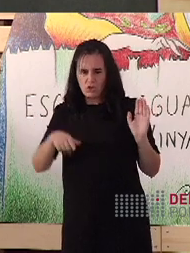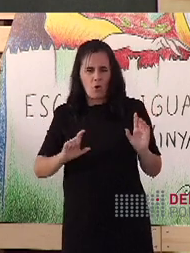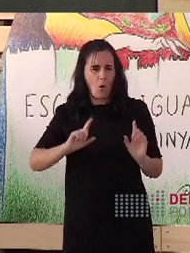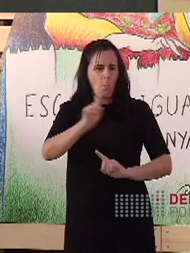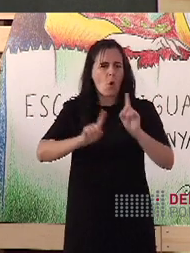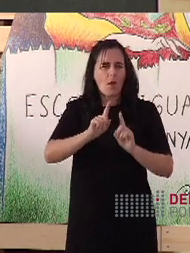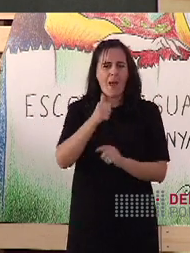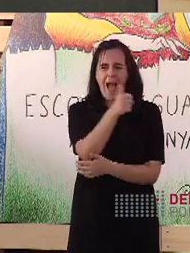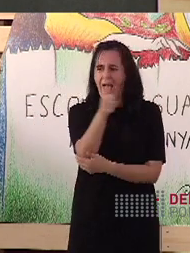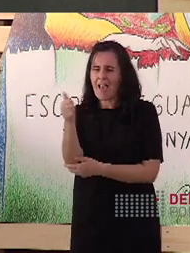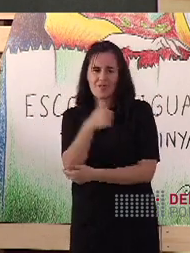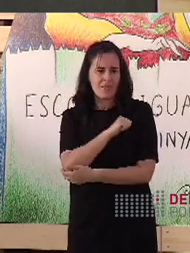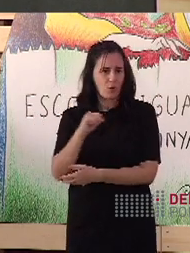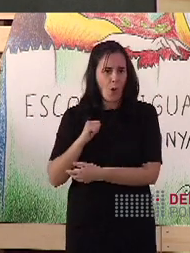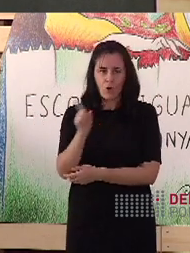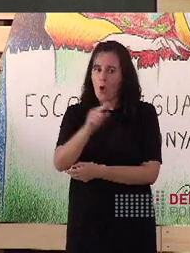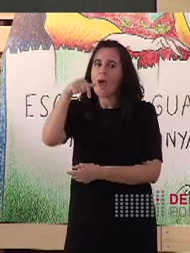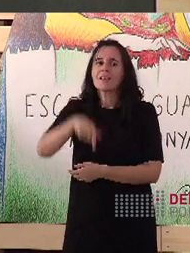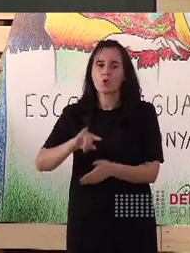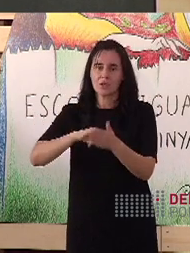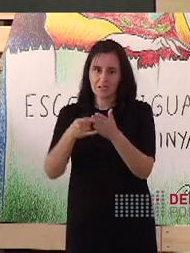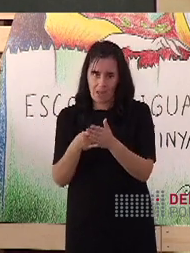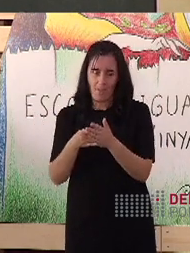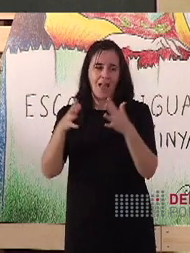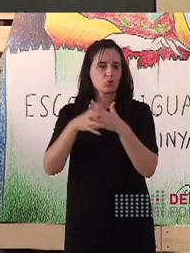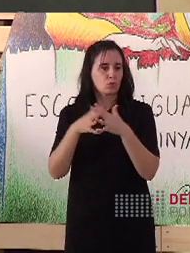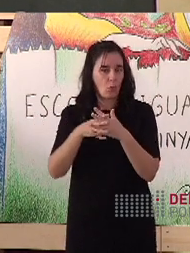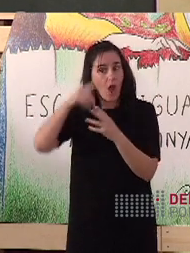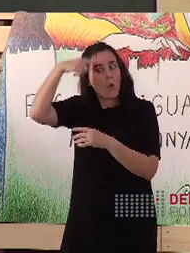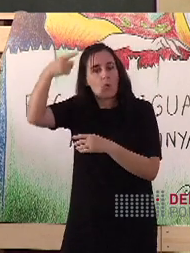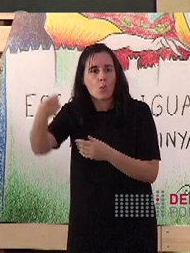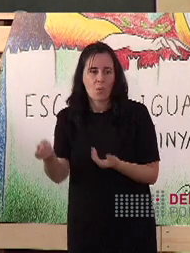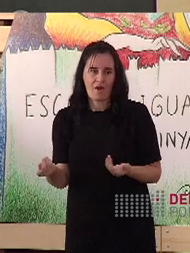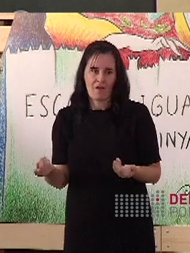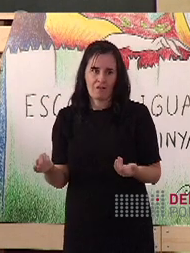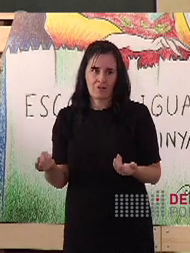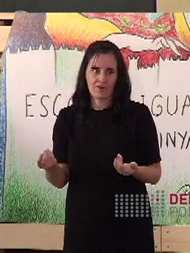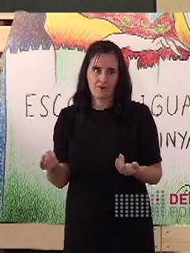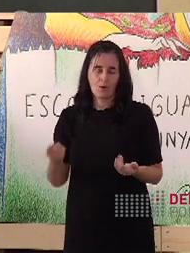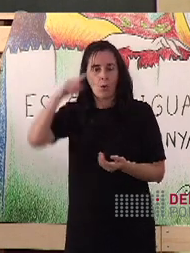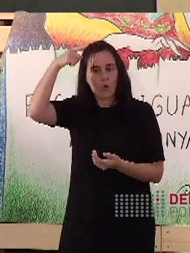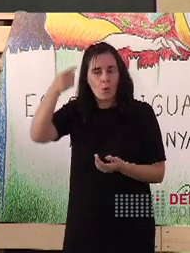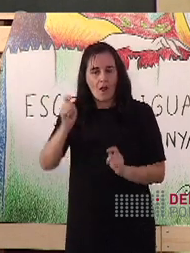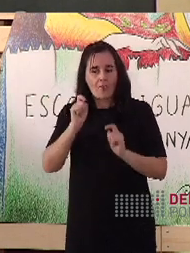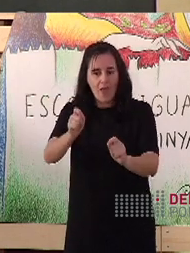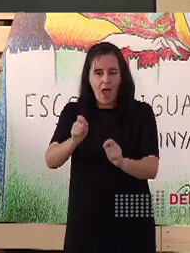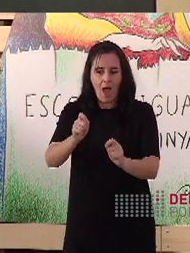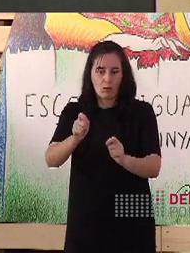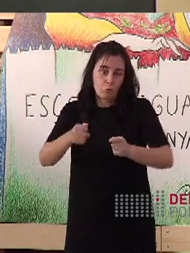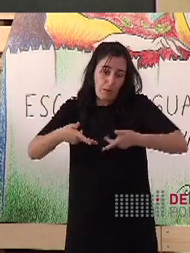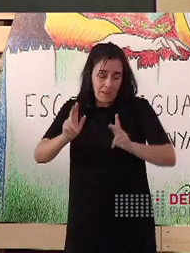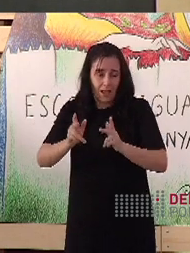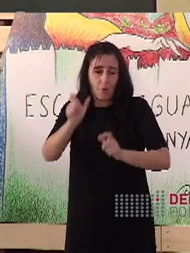en un momento dado. Esto es un sistema, es una estructura, es una cultura que hace y que permite que a las